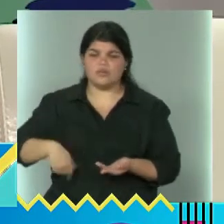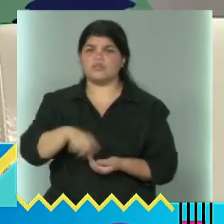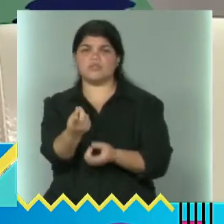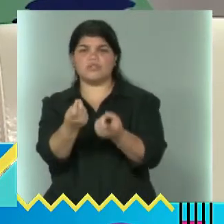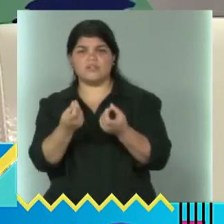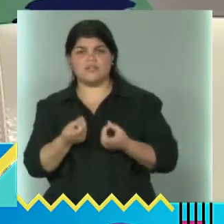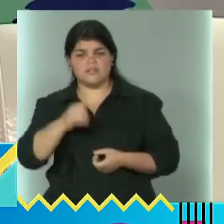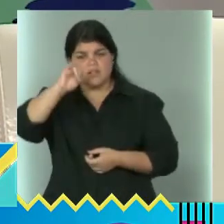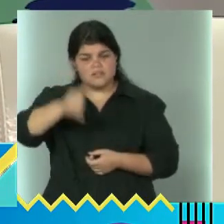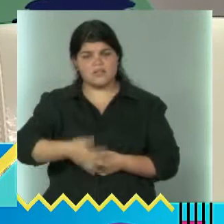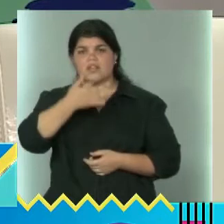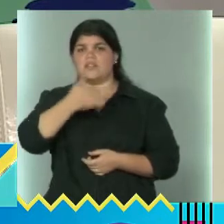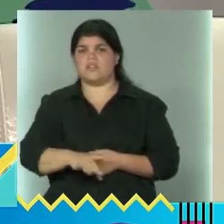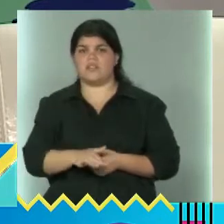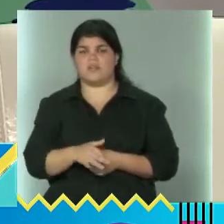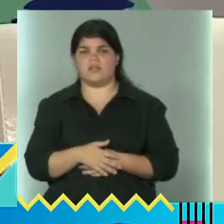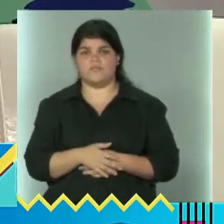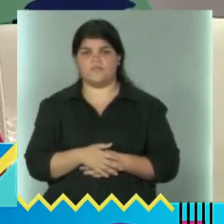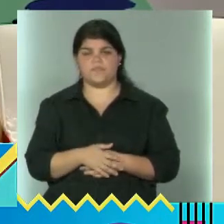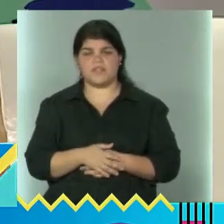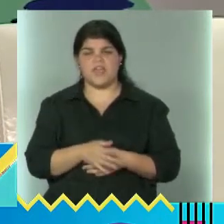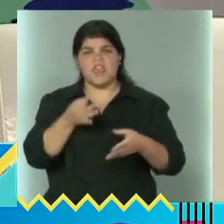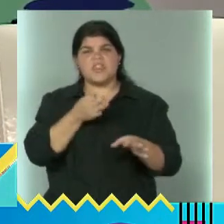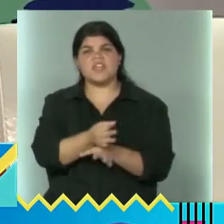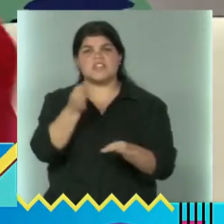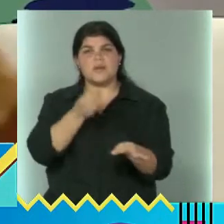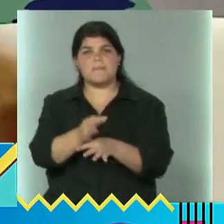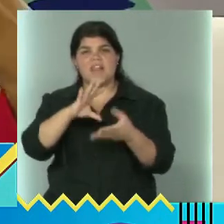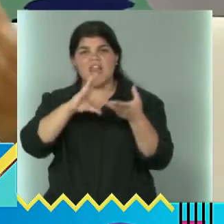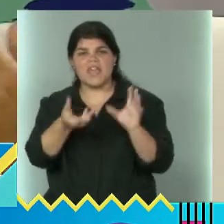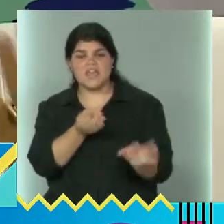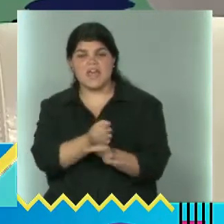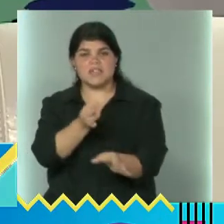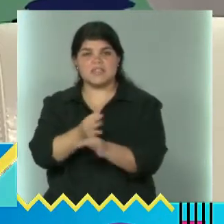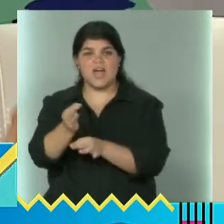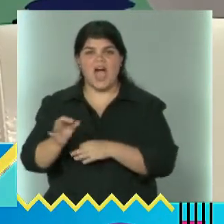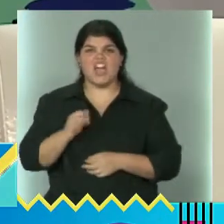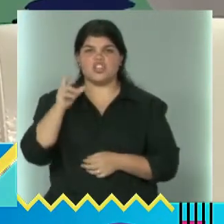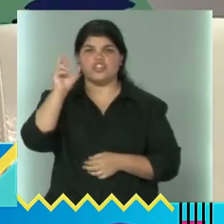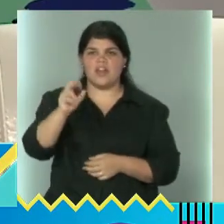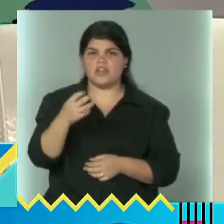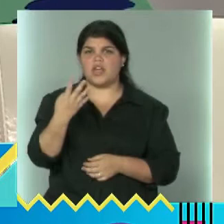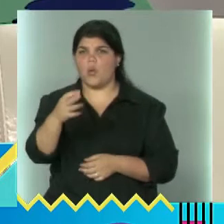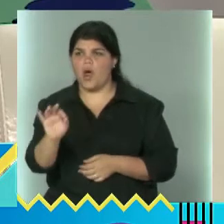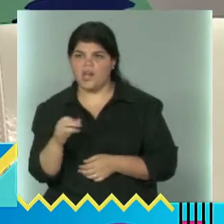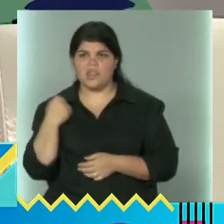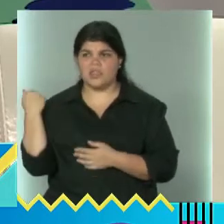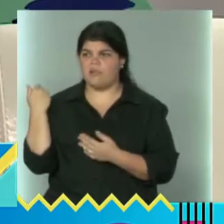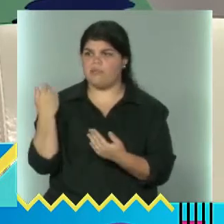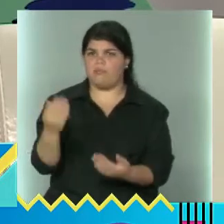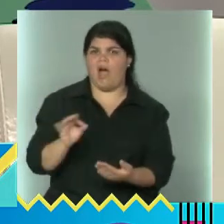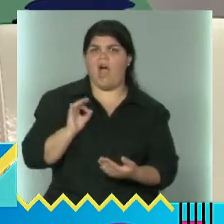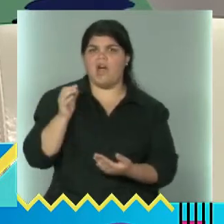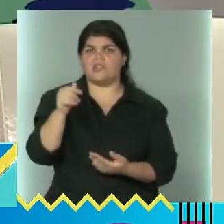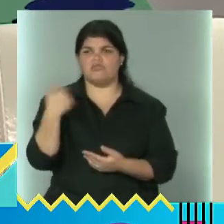que las disciplinas ya no pueden construirse en 30, 40, 50 años. Nosotros tenemos